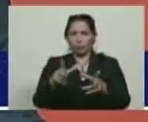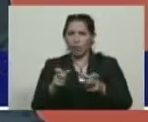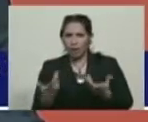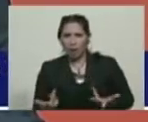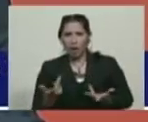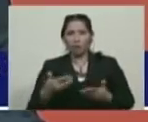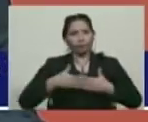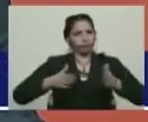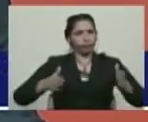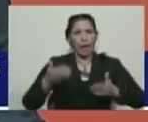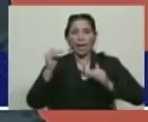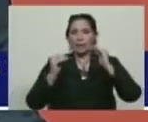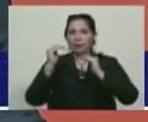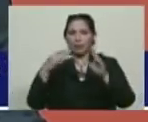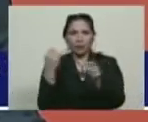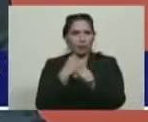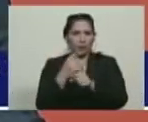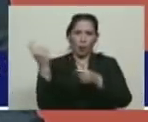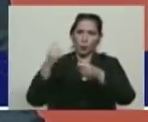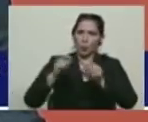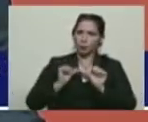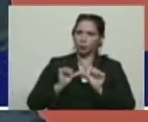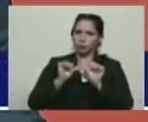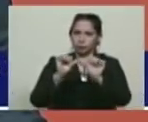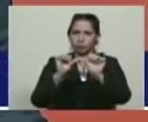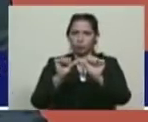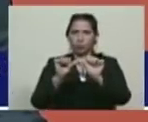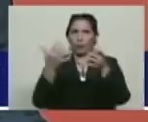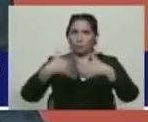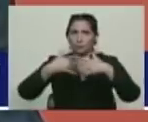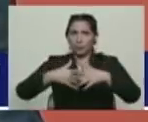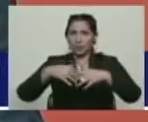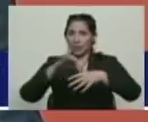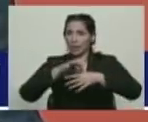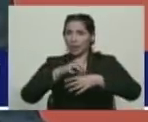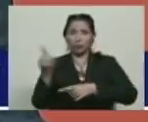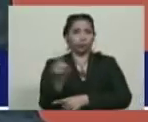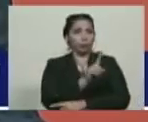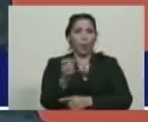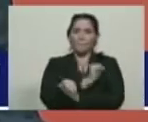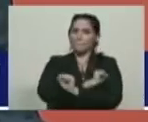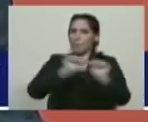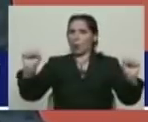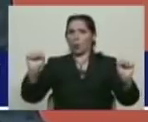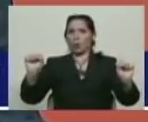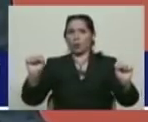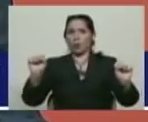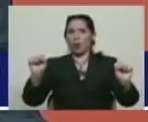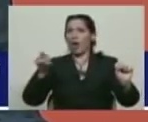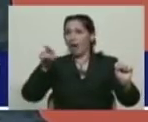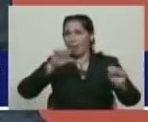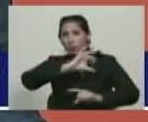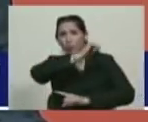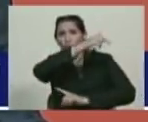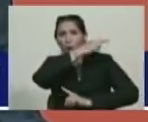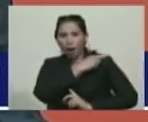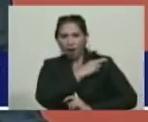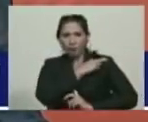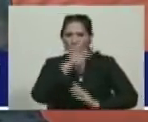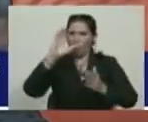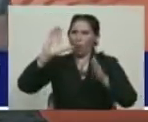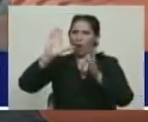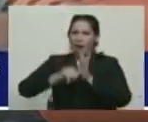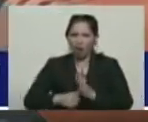la estabilidad laboral en estos mataderos pero no vamos a permitir que ese patrón ladrón